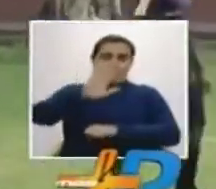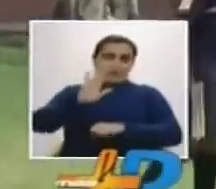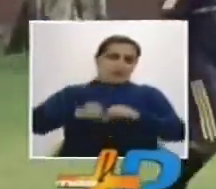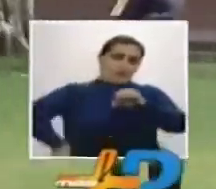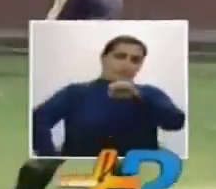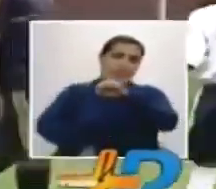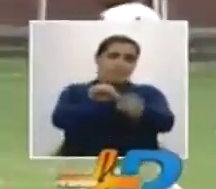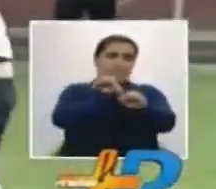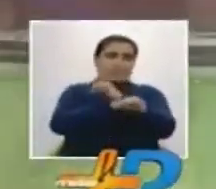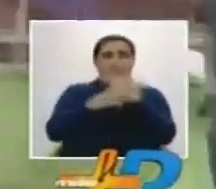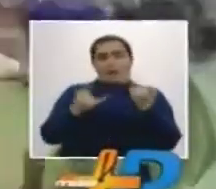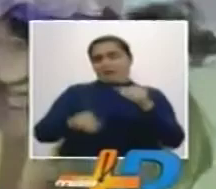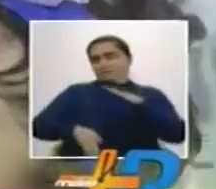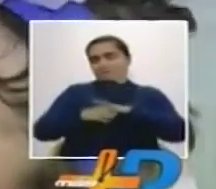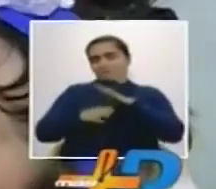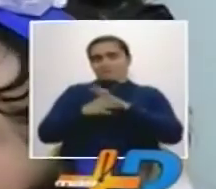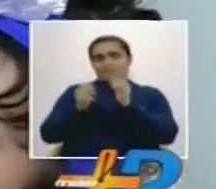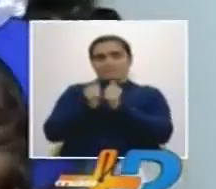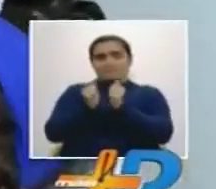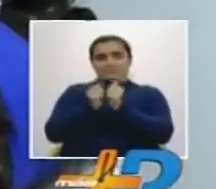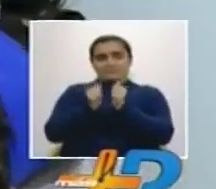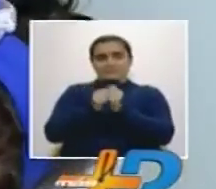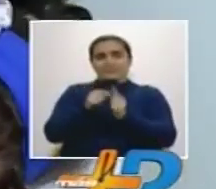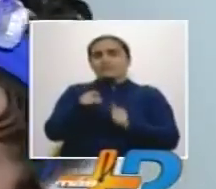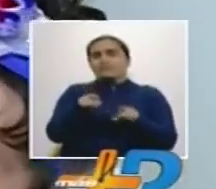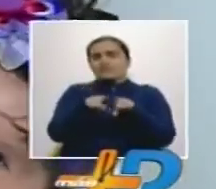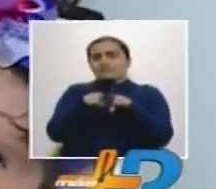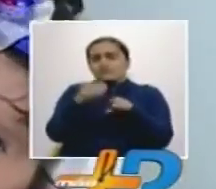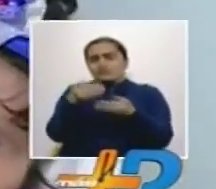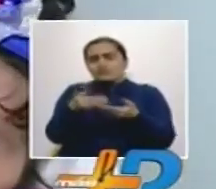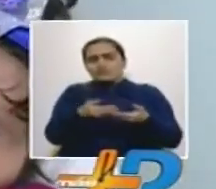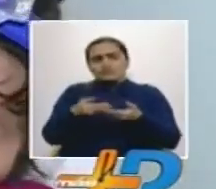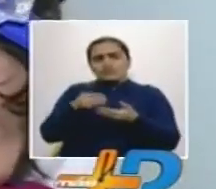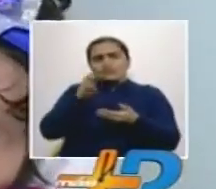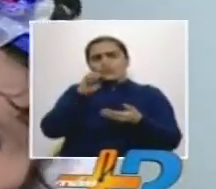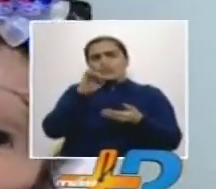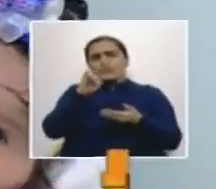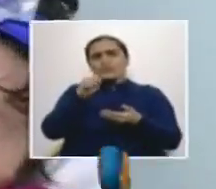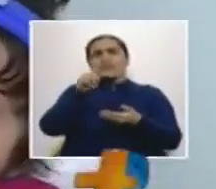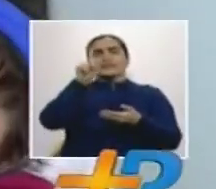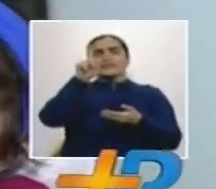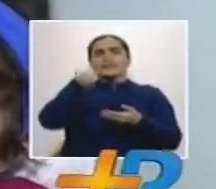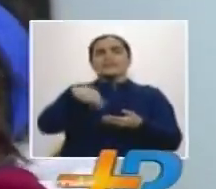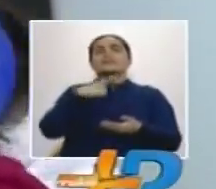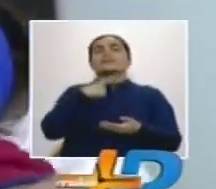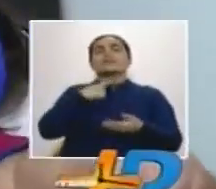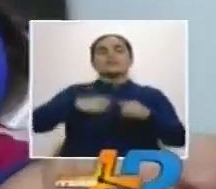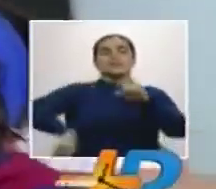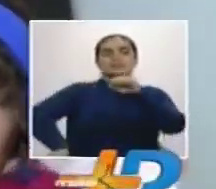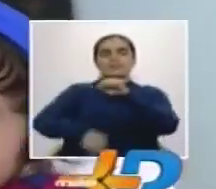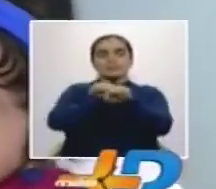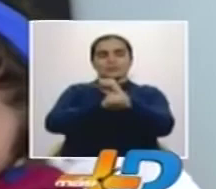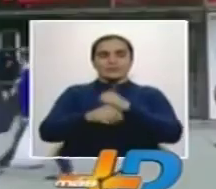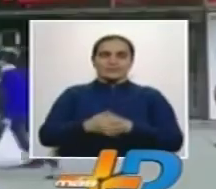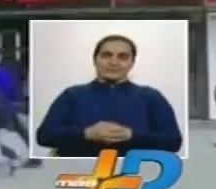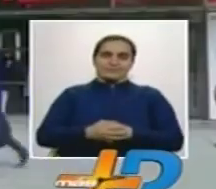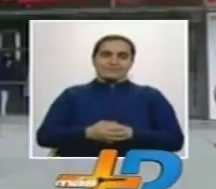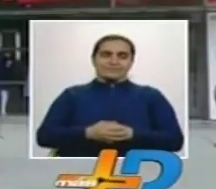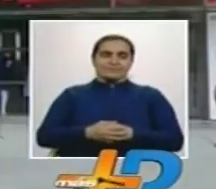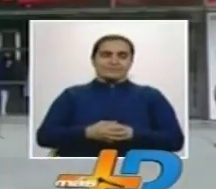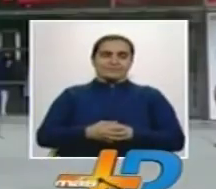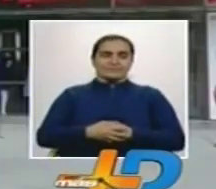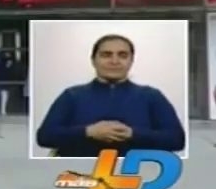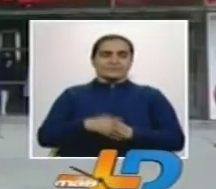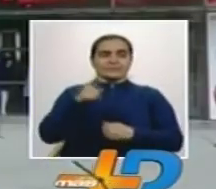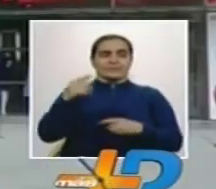el momento seguirá disfrutando de la compañía de Mía, su hermanita, quien desde ya también muestra su amor por el fútbol. En